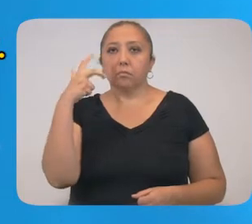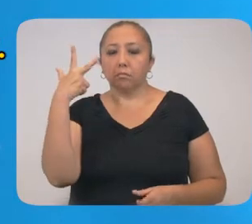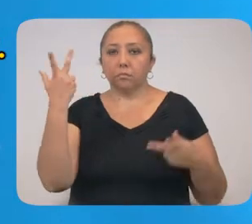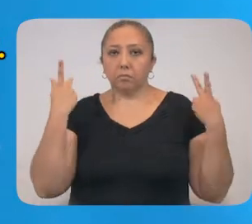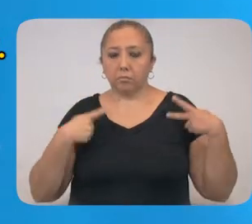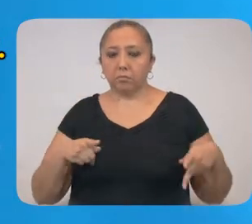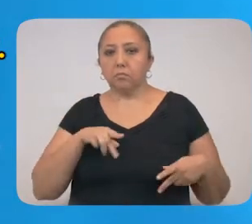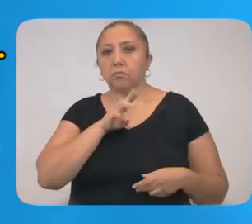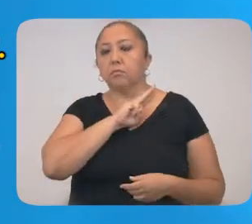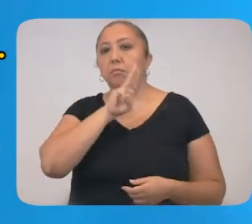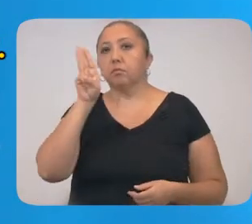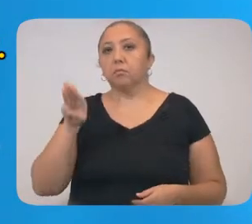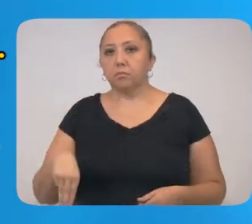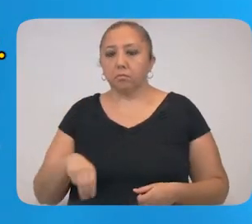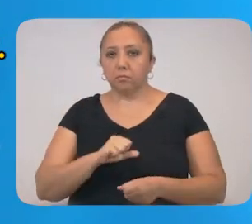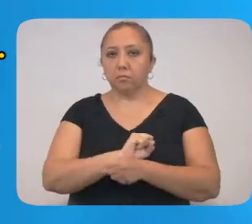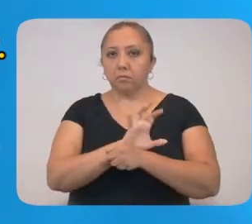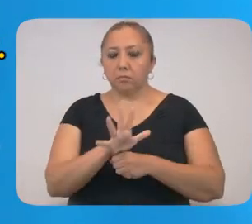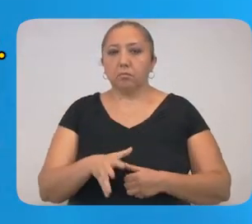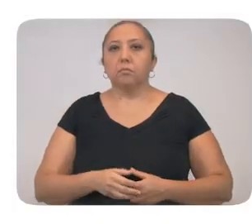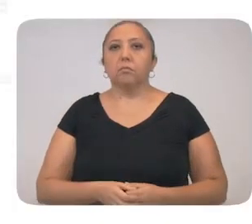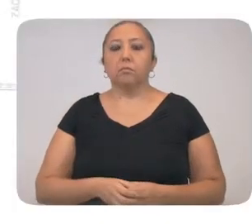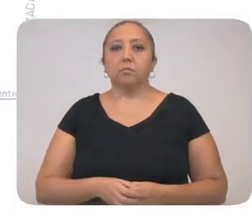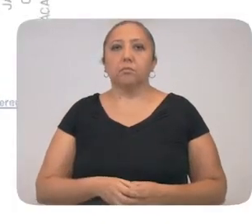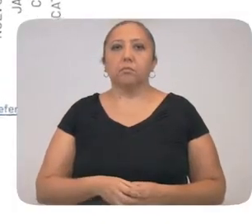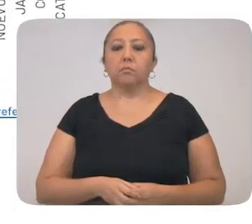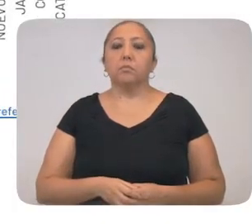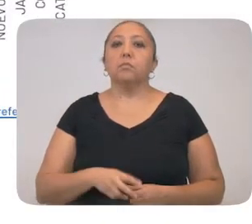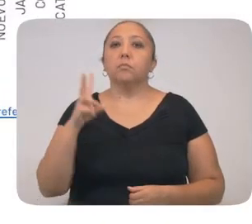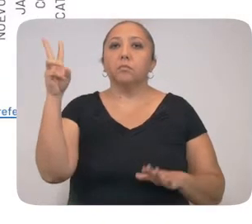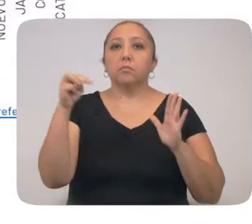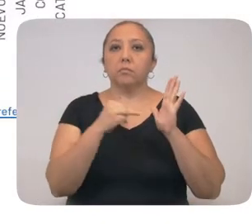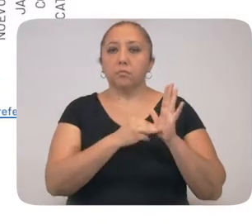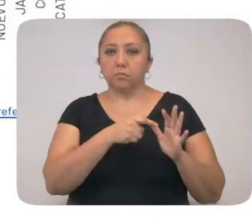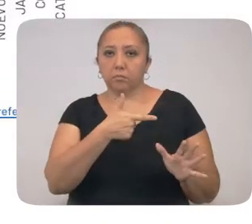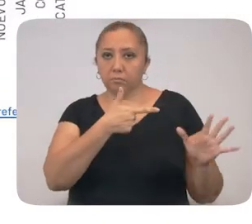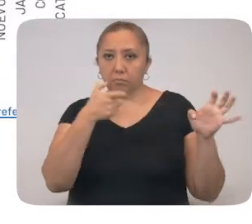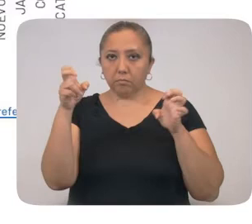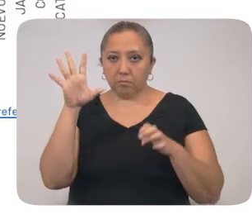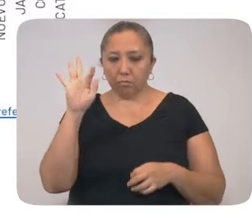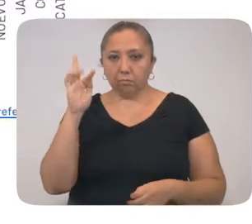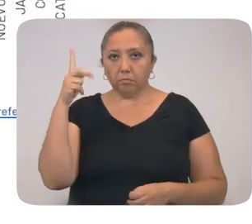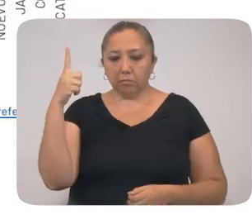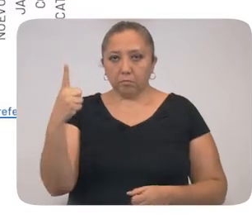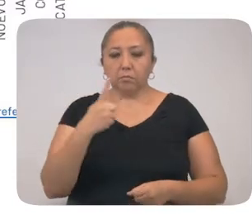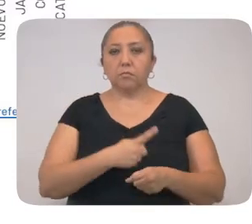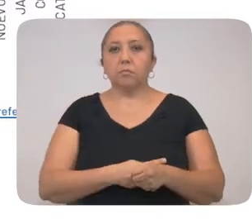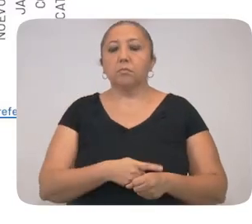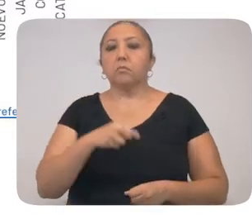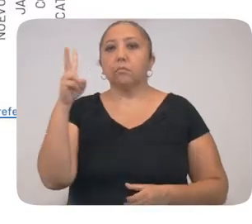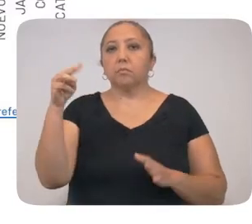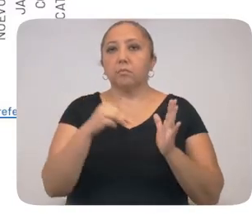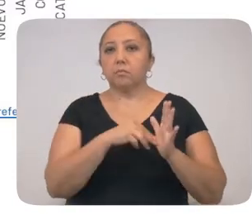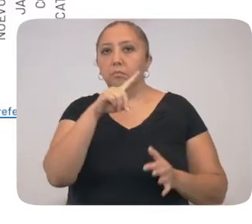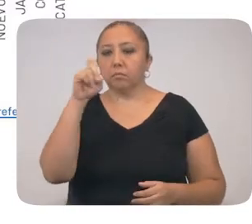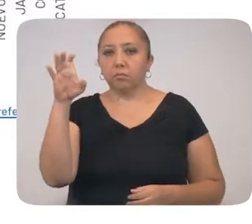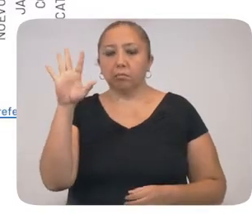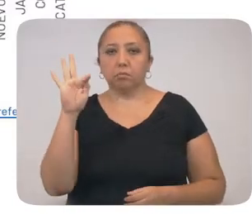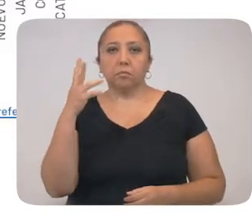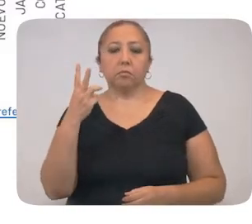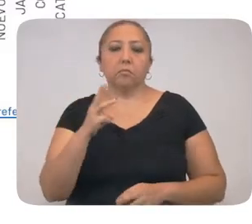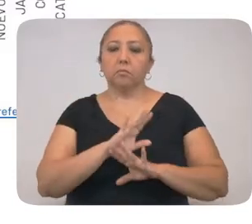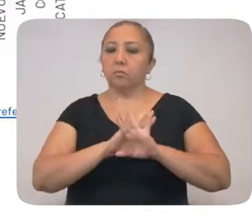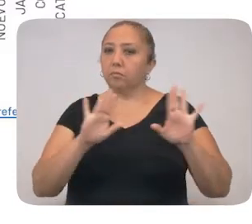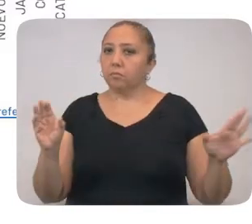328 las personas fallecidas a causa del coronavirus. De los 2.741 casos confirmados, 2.143 ya